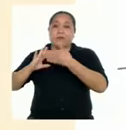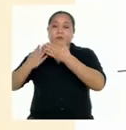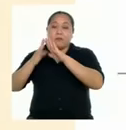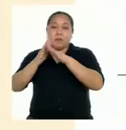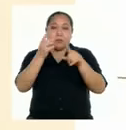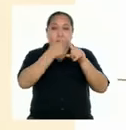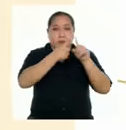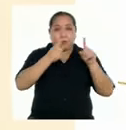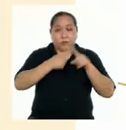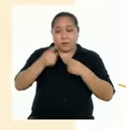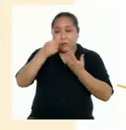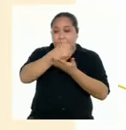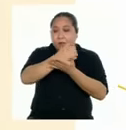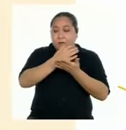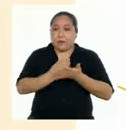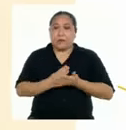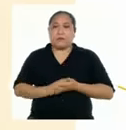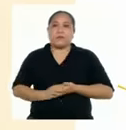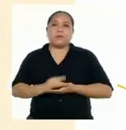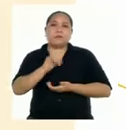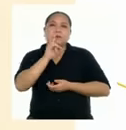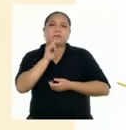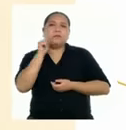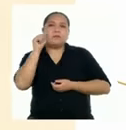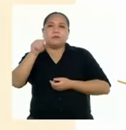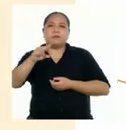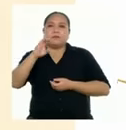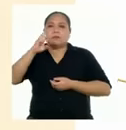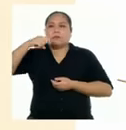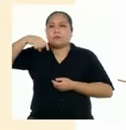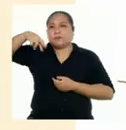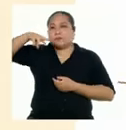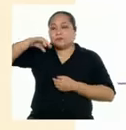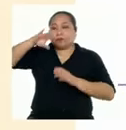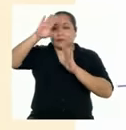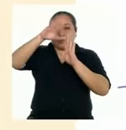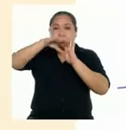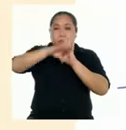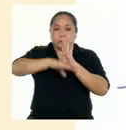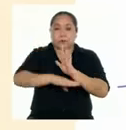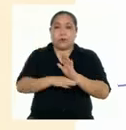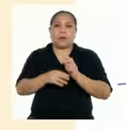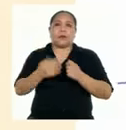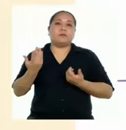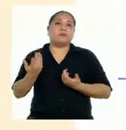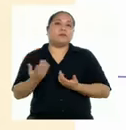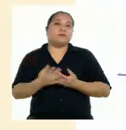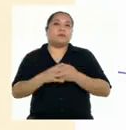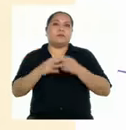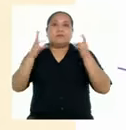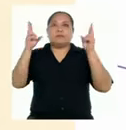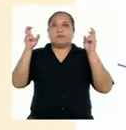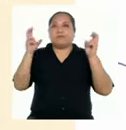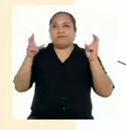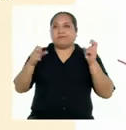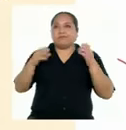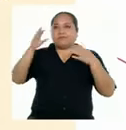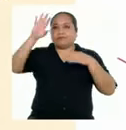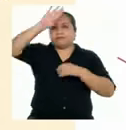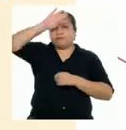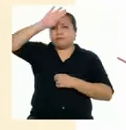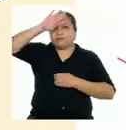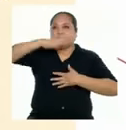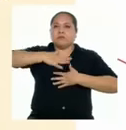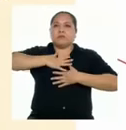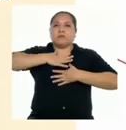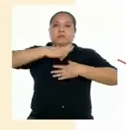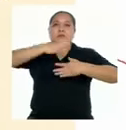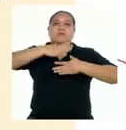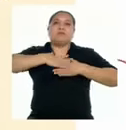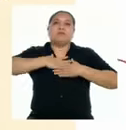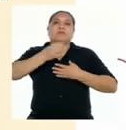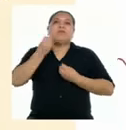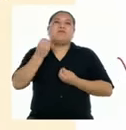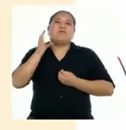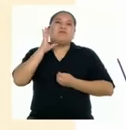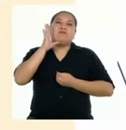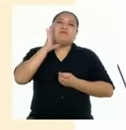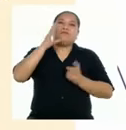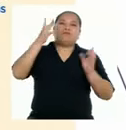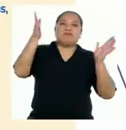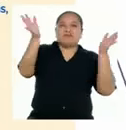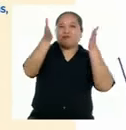varios aspectos. Usar este tipo de energía reduciría los casos de enfermedades respiratorias provocadas por la contaminación del